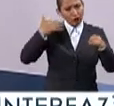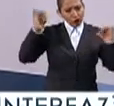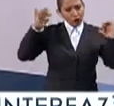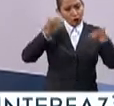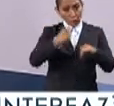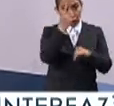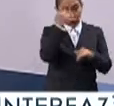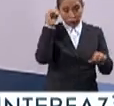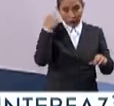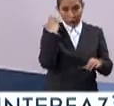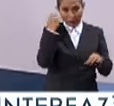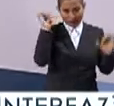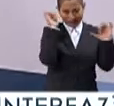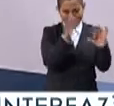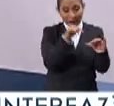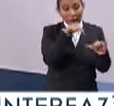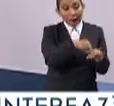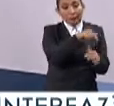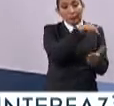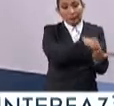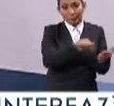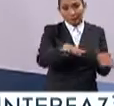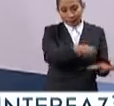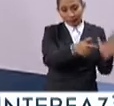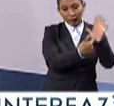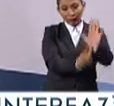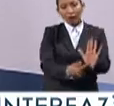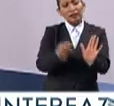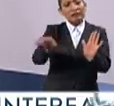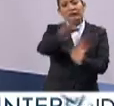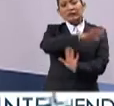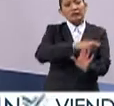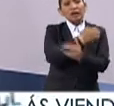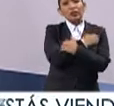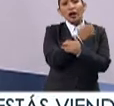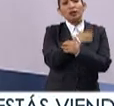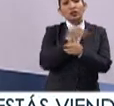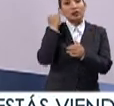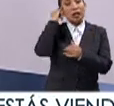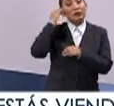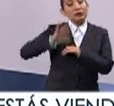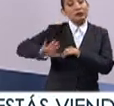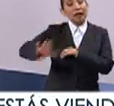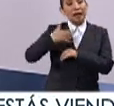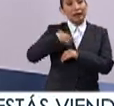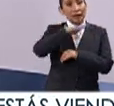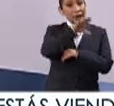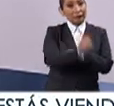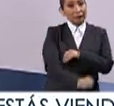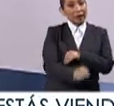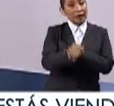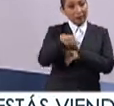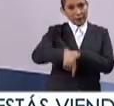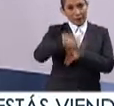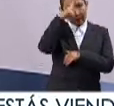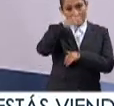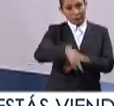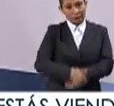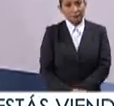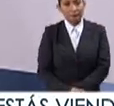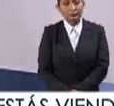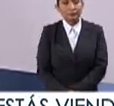en uno de estos encuentros fue presentado el panorama educativo de la población indígena y afrodescendiente en nuestro